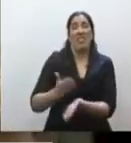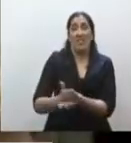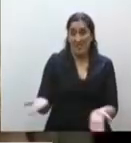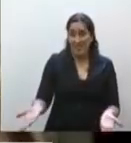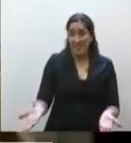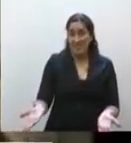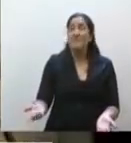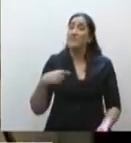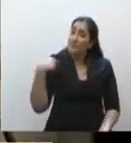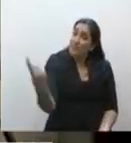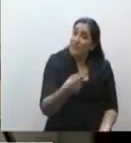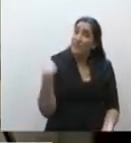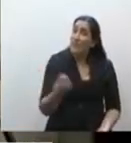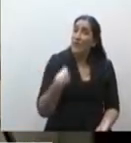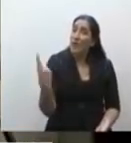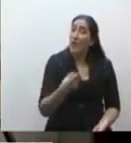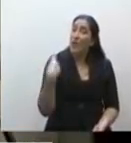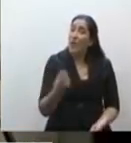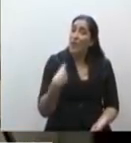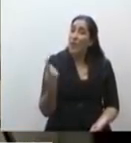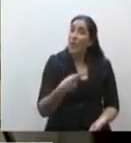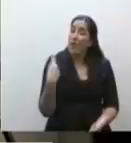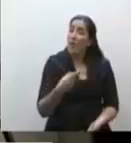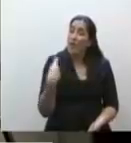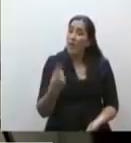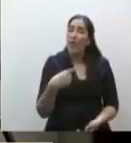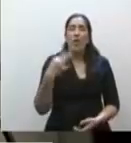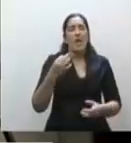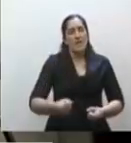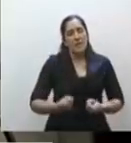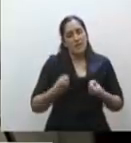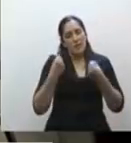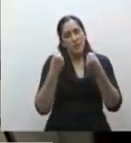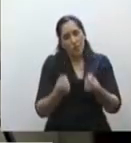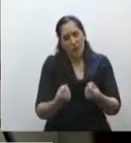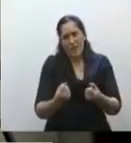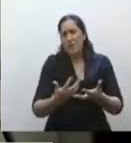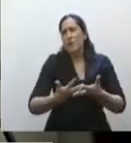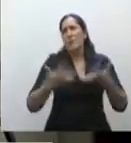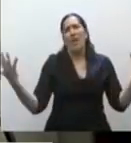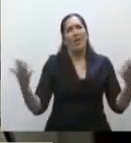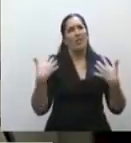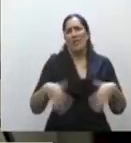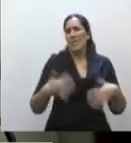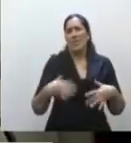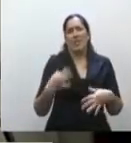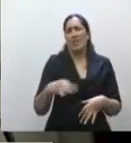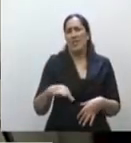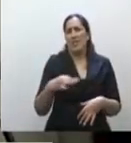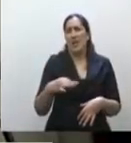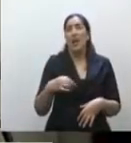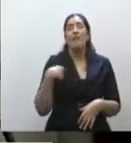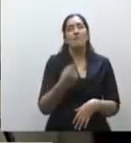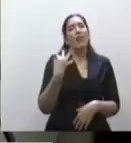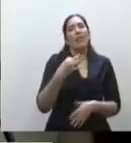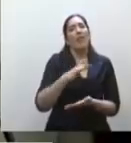deberíamos todos hacer un esfuerzo muy grande para dar una